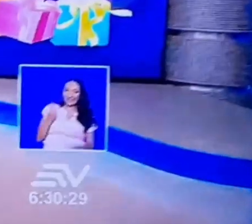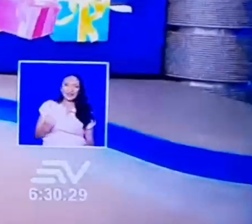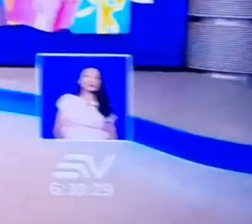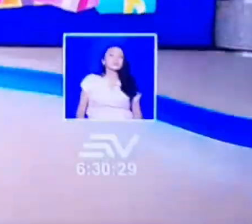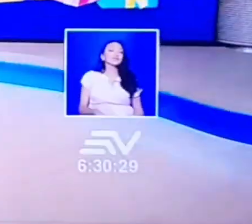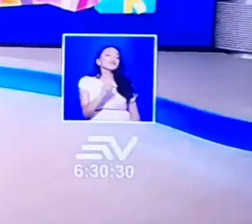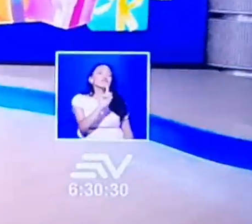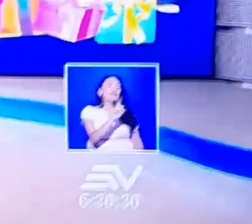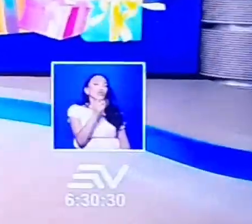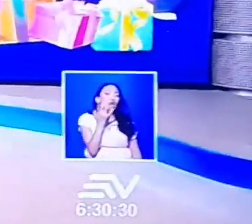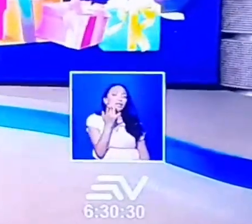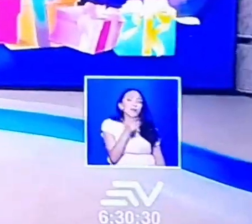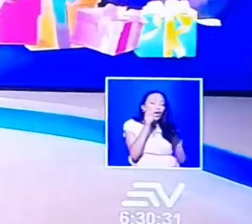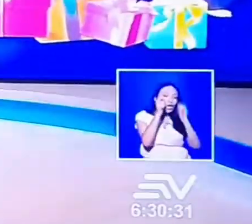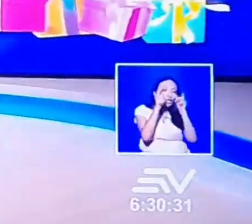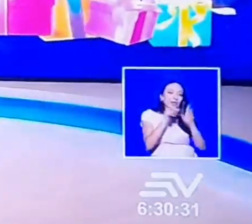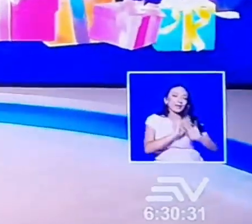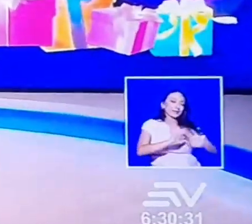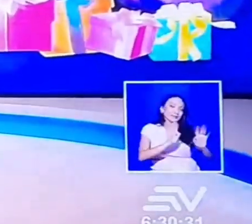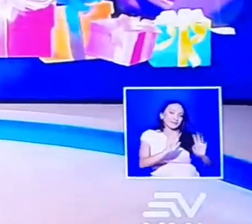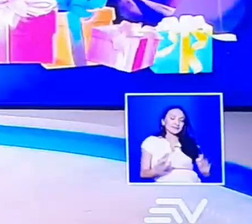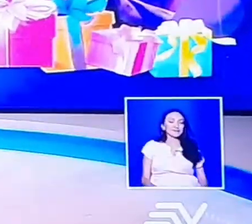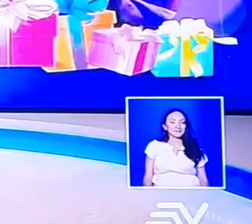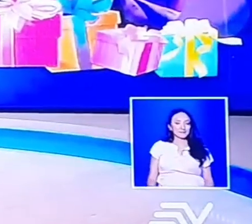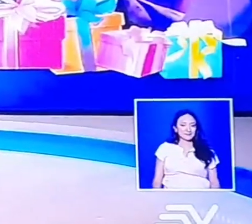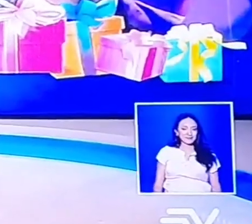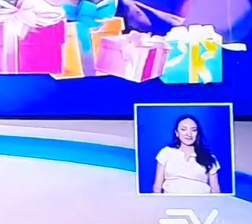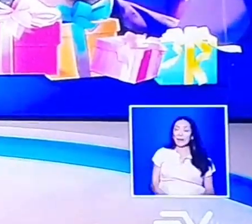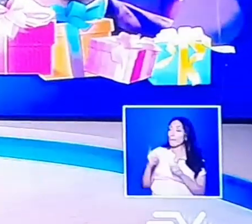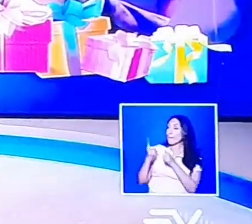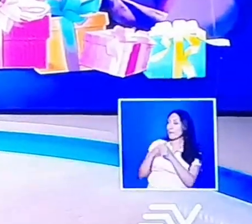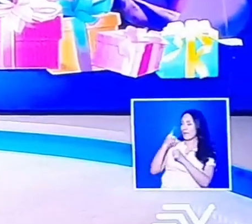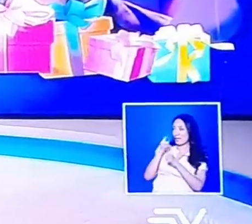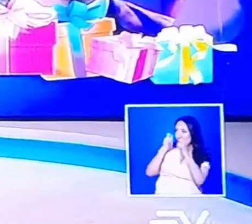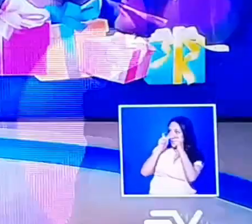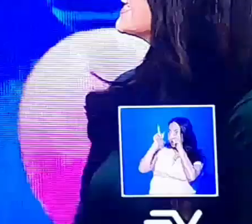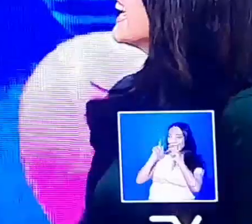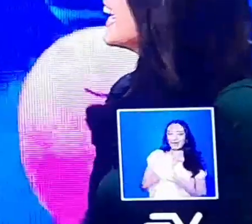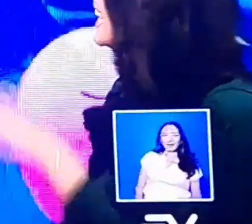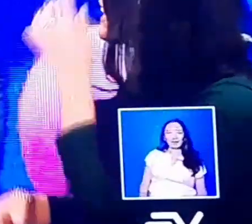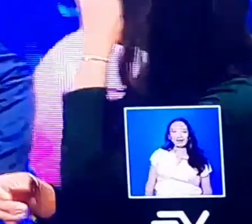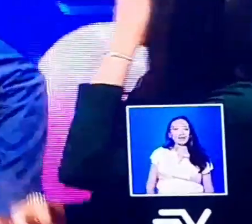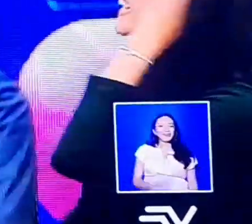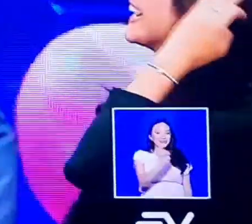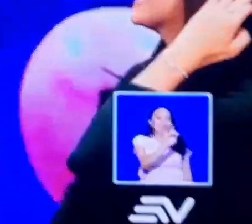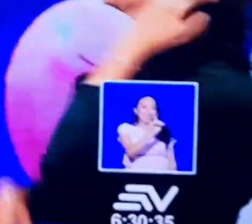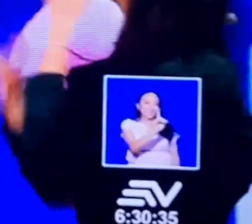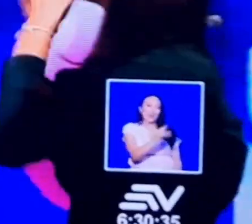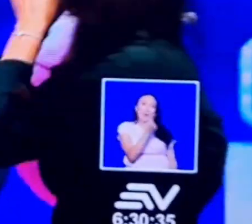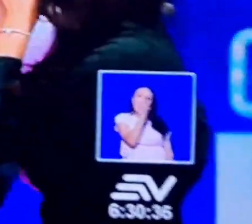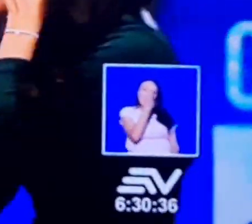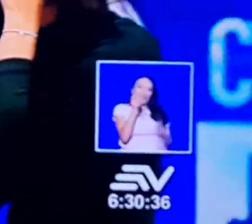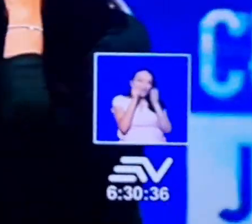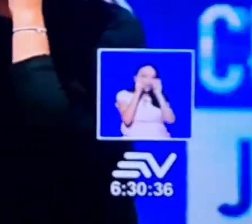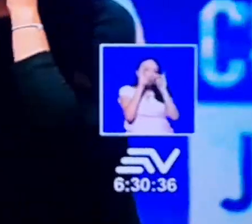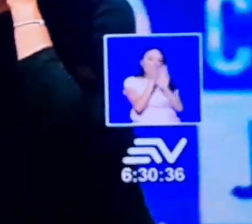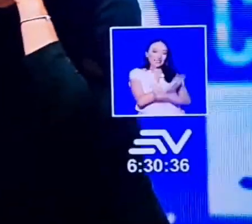esperaba esa sorpresa, la verdad. Eso no, no, para nada. Es la primera. Sí, porque. ¿Cómo que la primera? No,